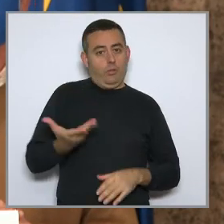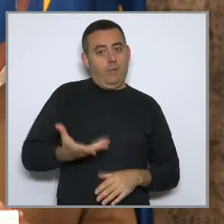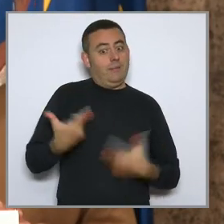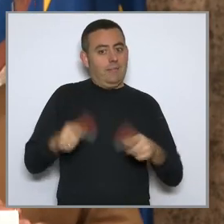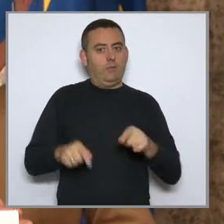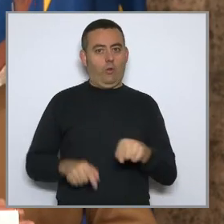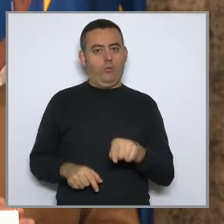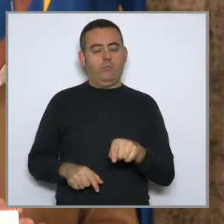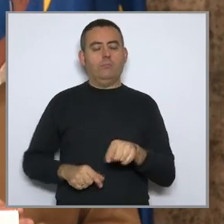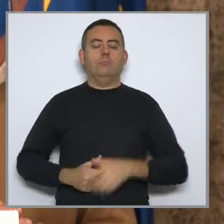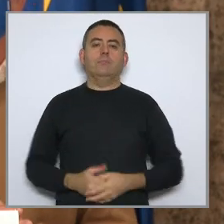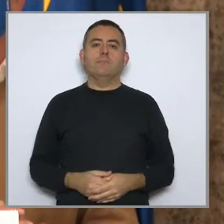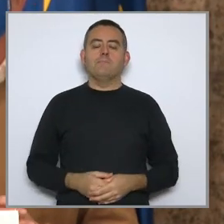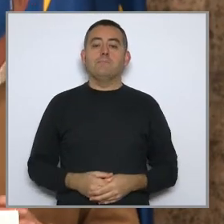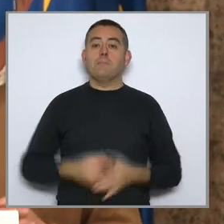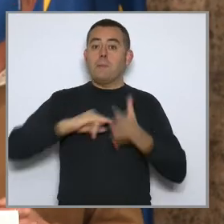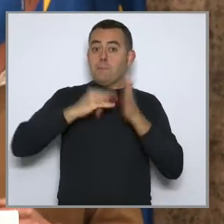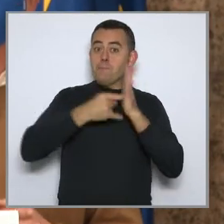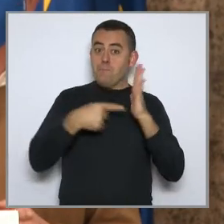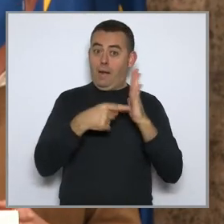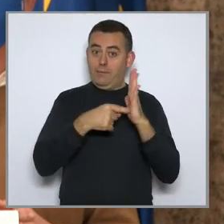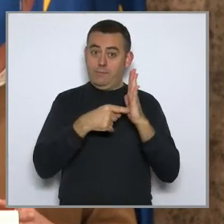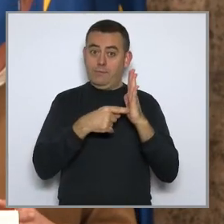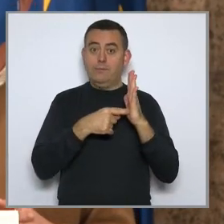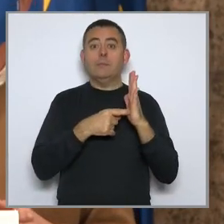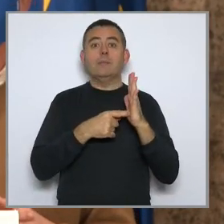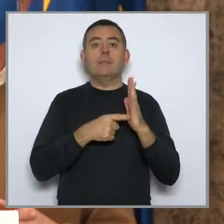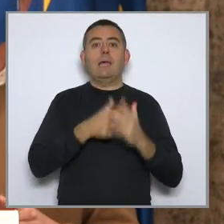Este plan que presentamos, el Plan Resiste,